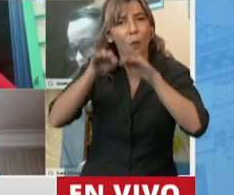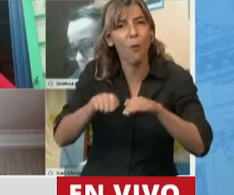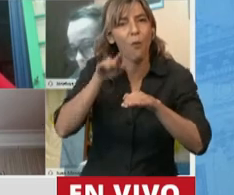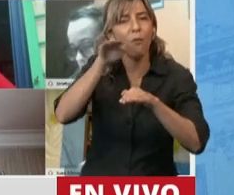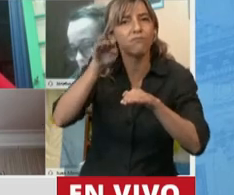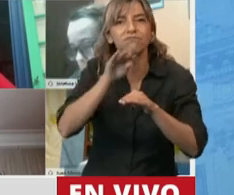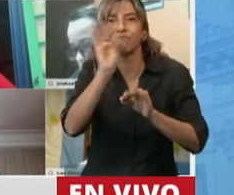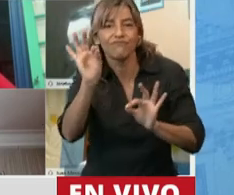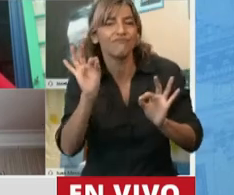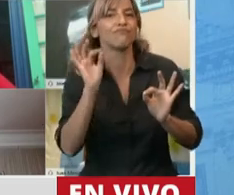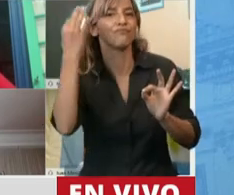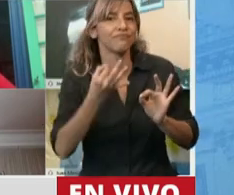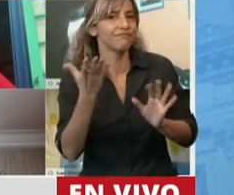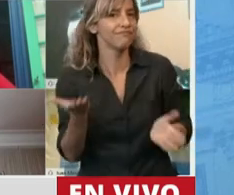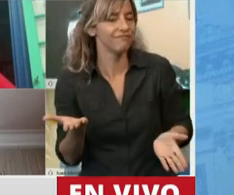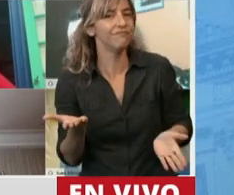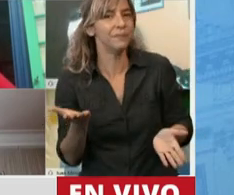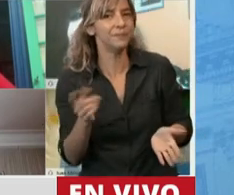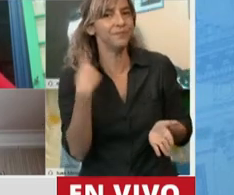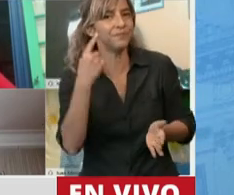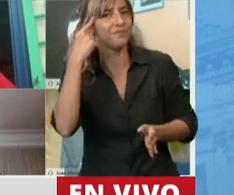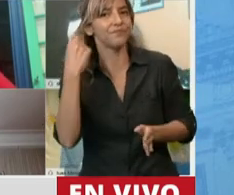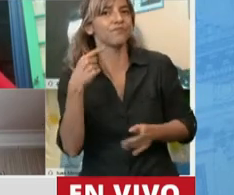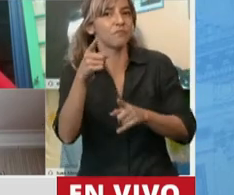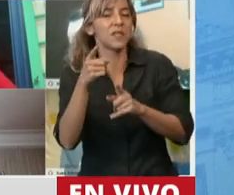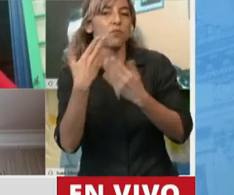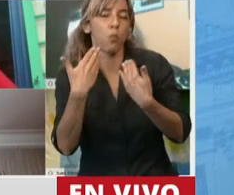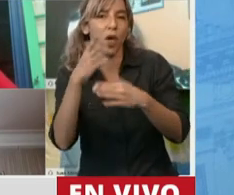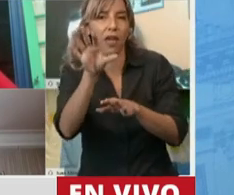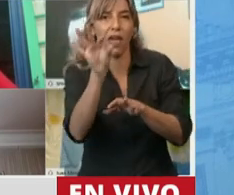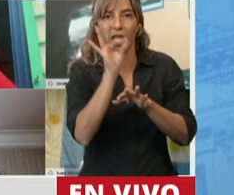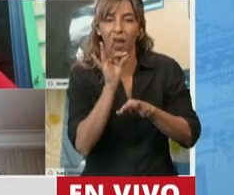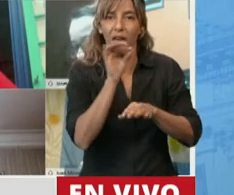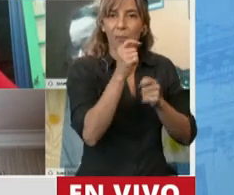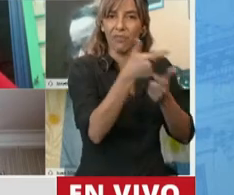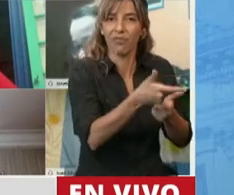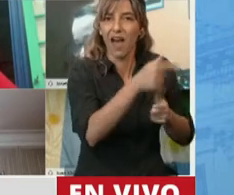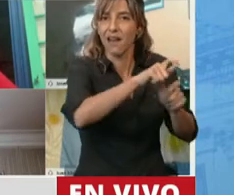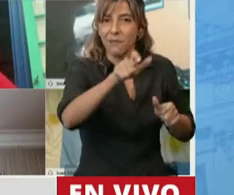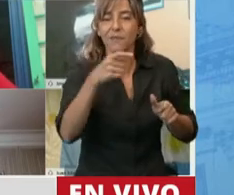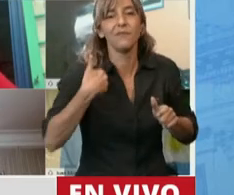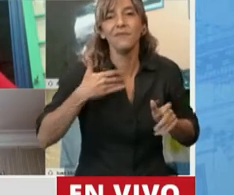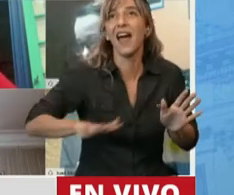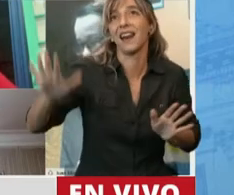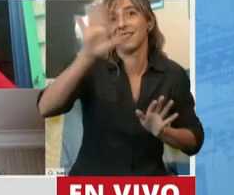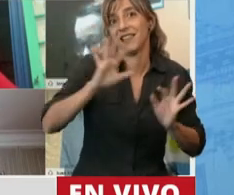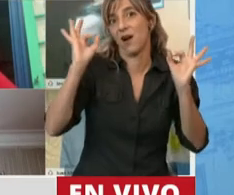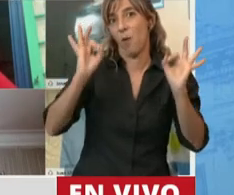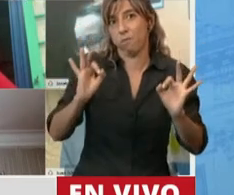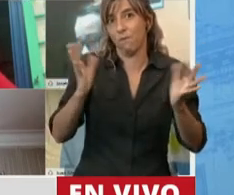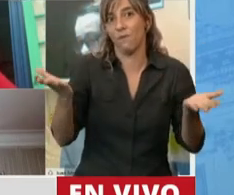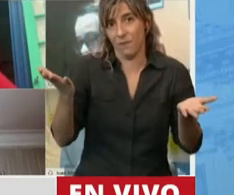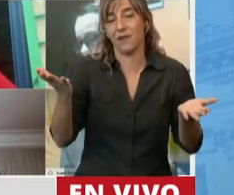de extraer y de disponer de este recurso en todo el país para que no falte en toda la Argentina,